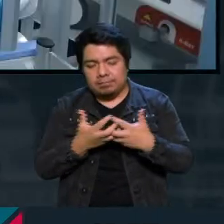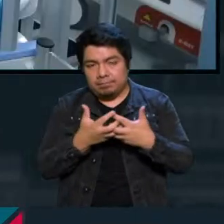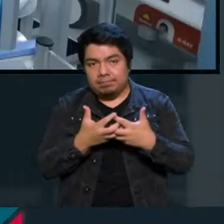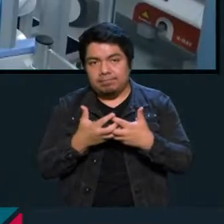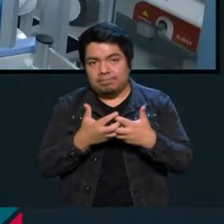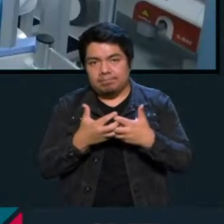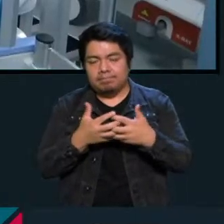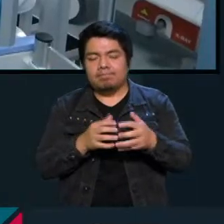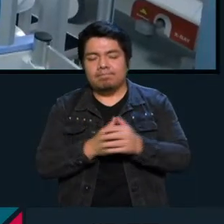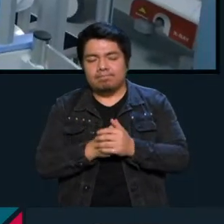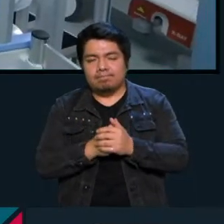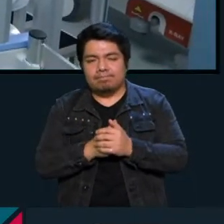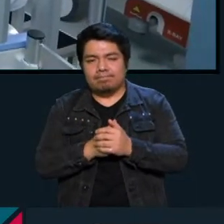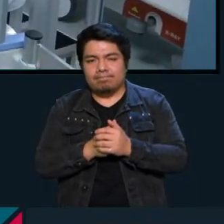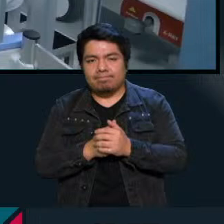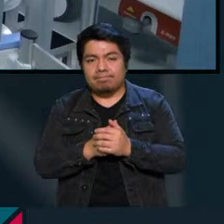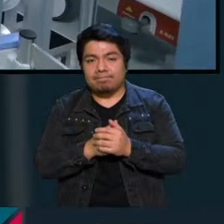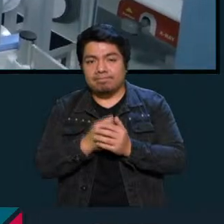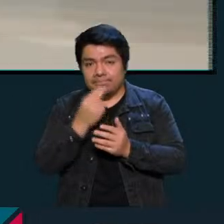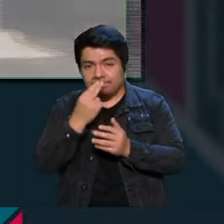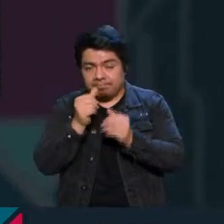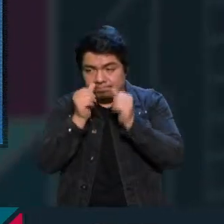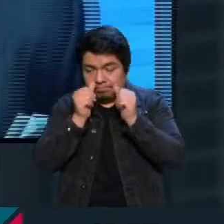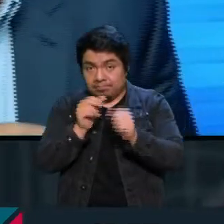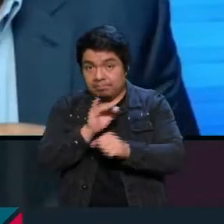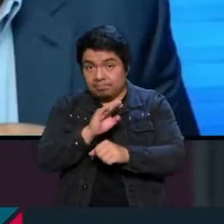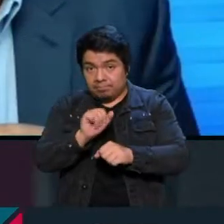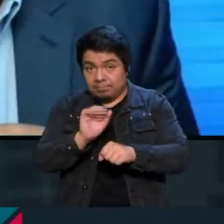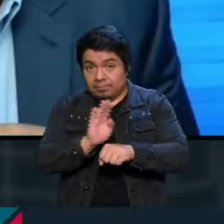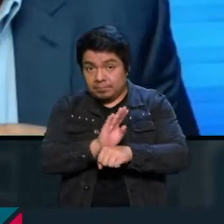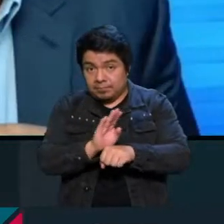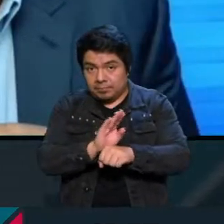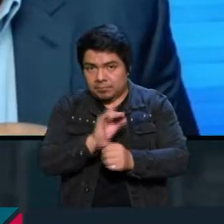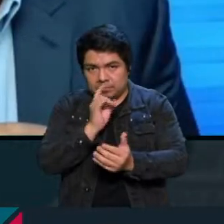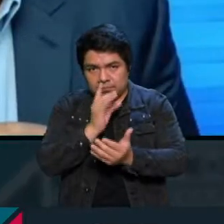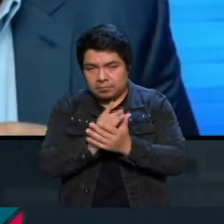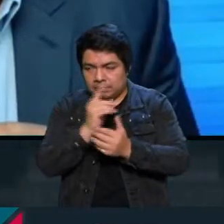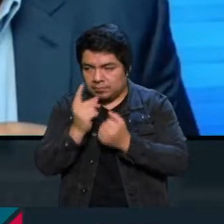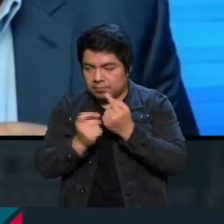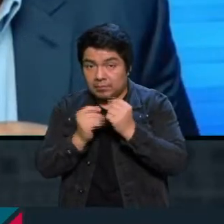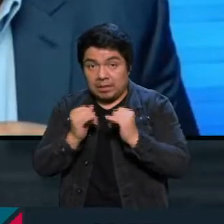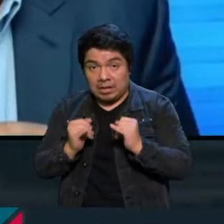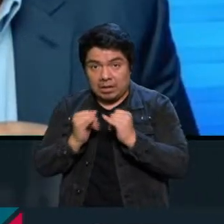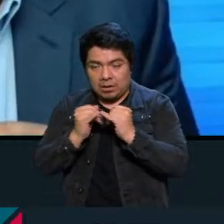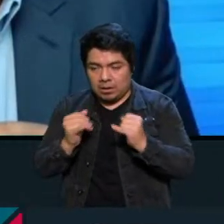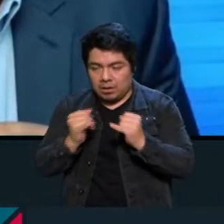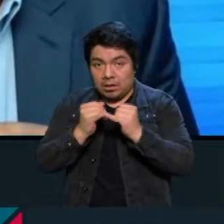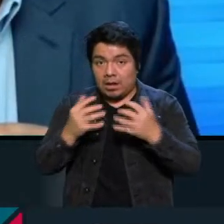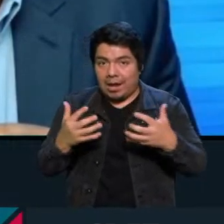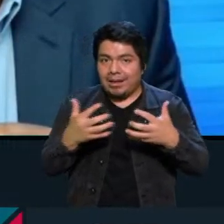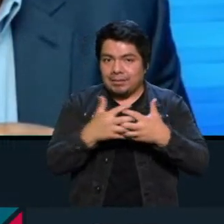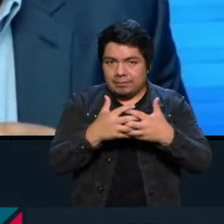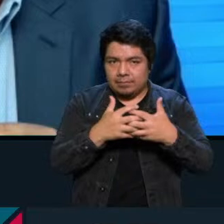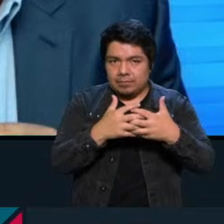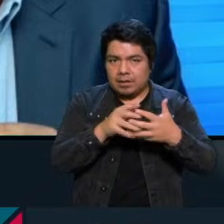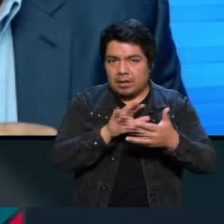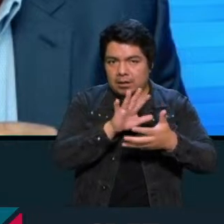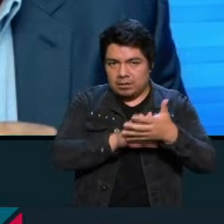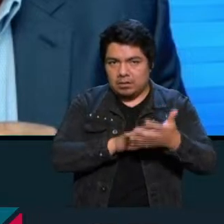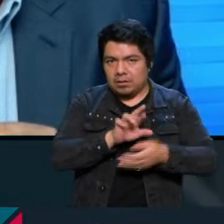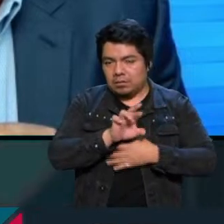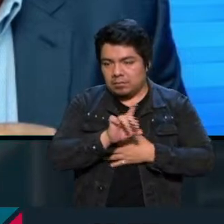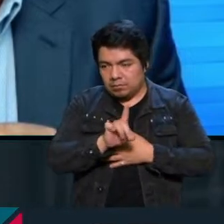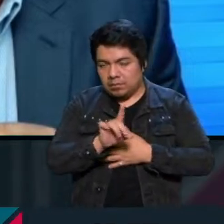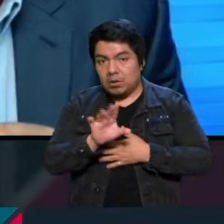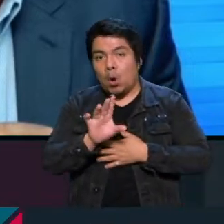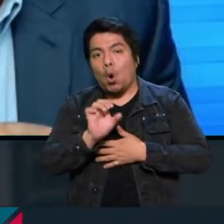viene en esta administración. ¿Y esta atención de IMSS Bienestar es únicamente en las instituciones que forman parte de esta institución o también se da